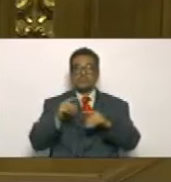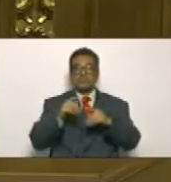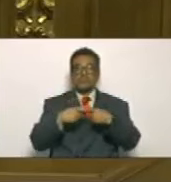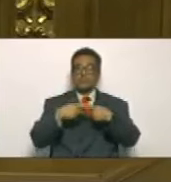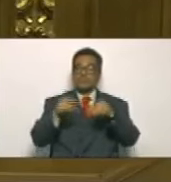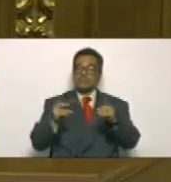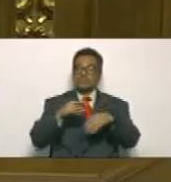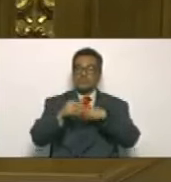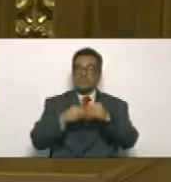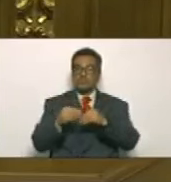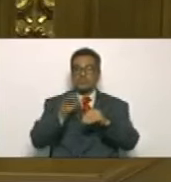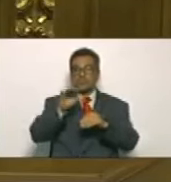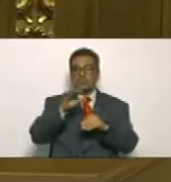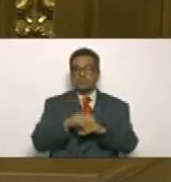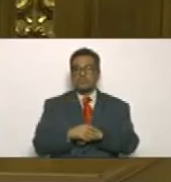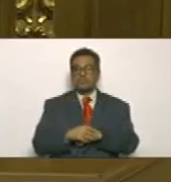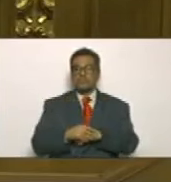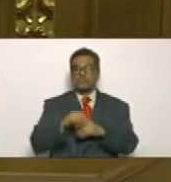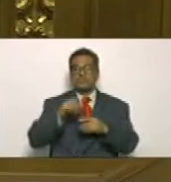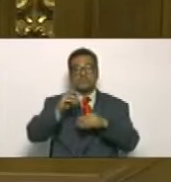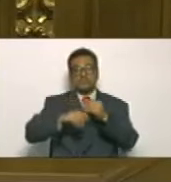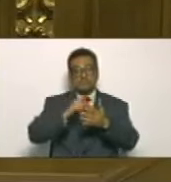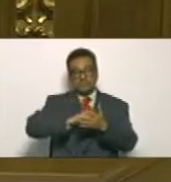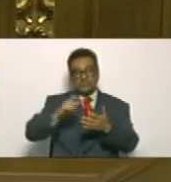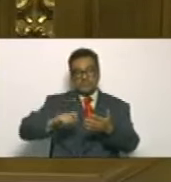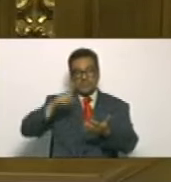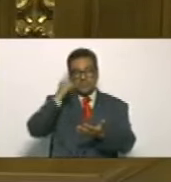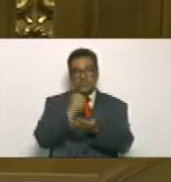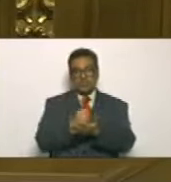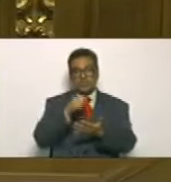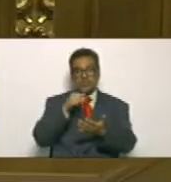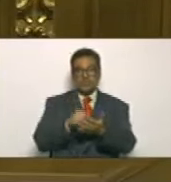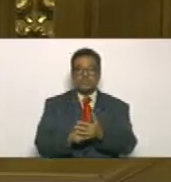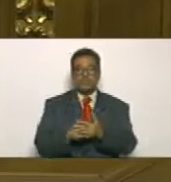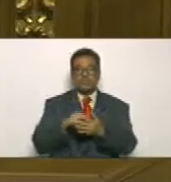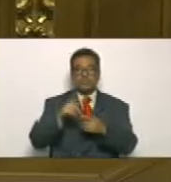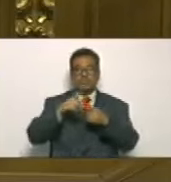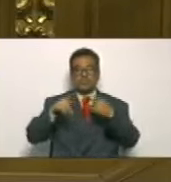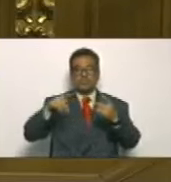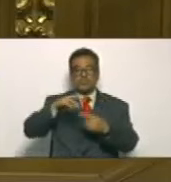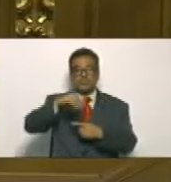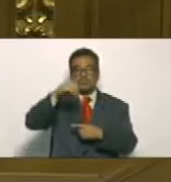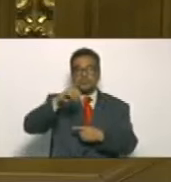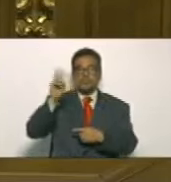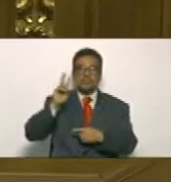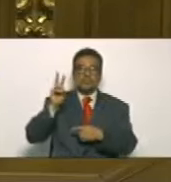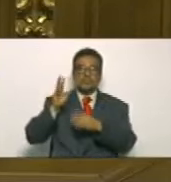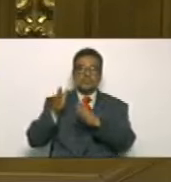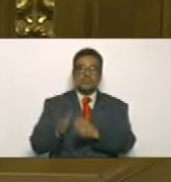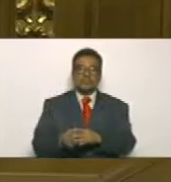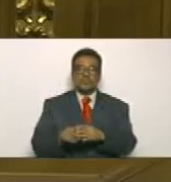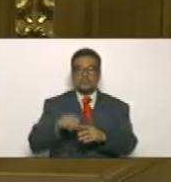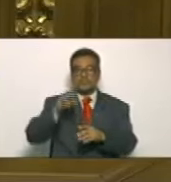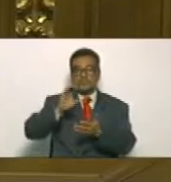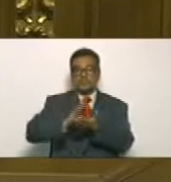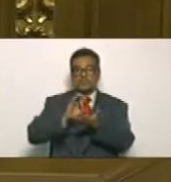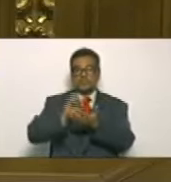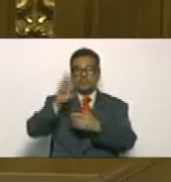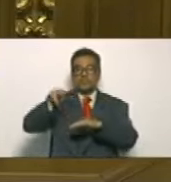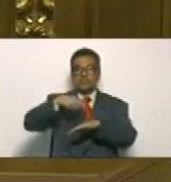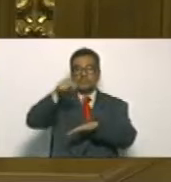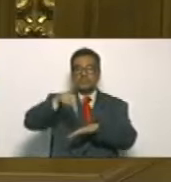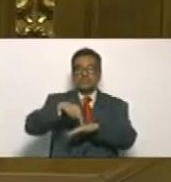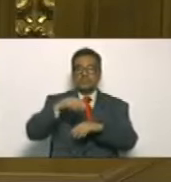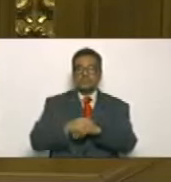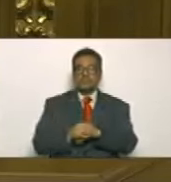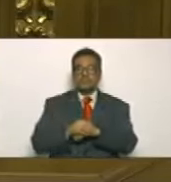máxima difusión del mismo. Dado, firmado y sellado en el Palacio Federal Legislativo, sede de la Asamblea